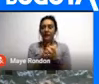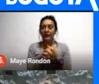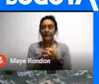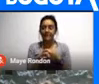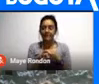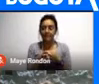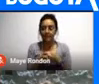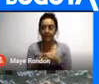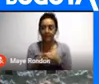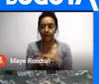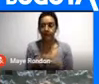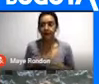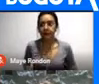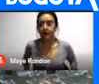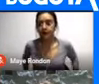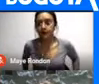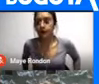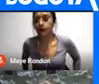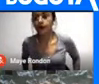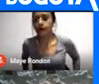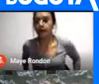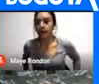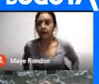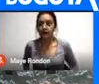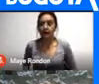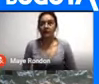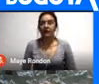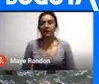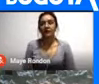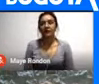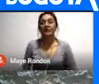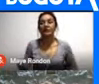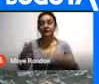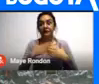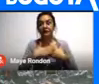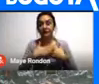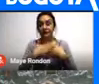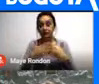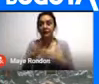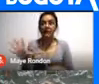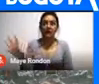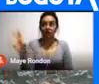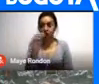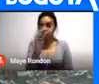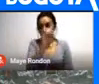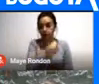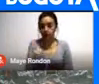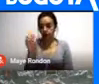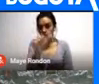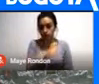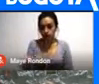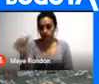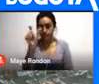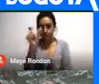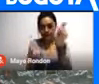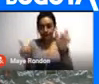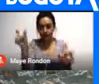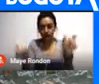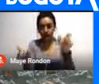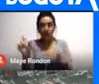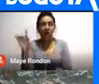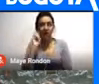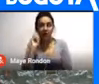Bueno Pues en primer lugar Pues un saludo Para todas y todas Las personas Que nos están